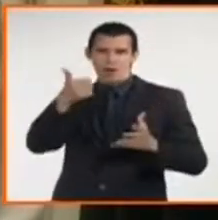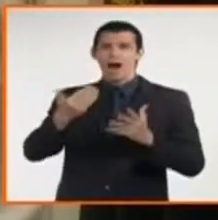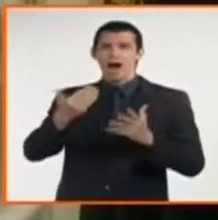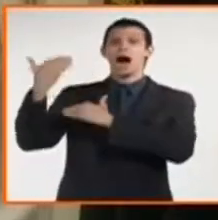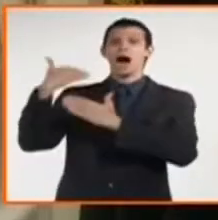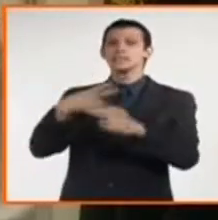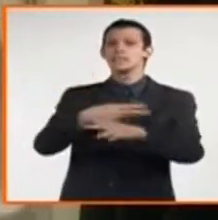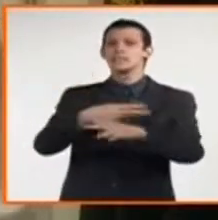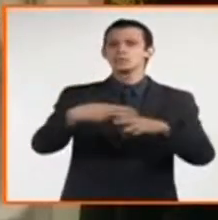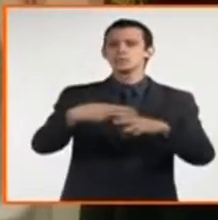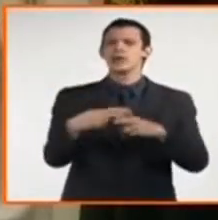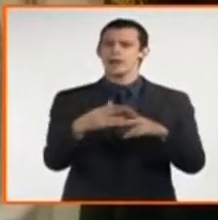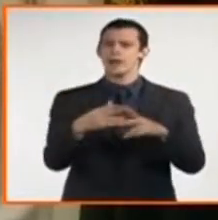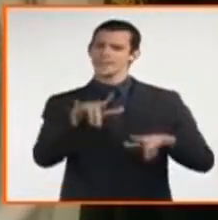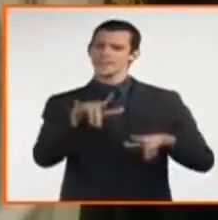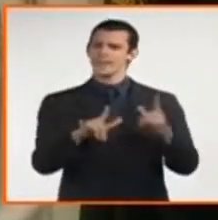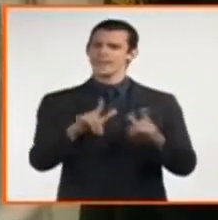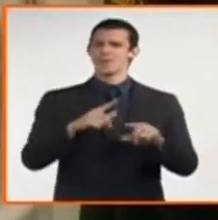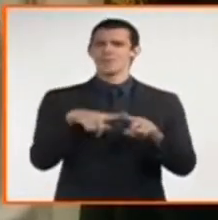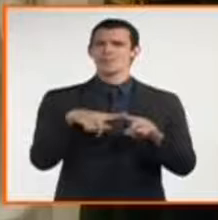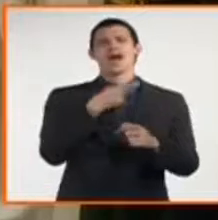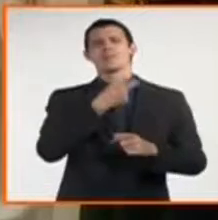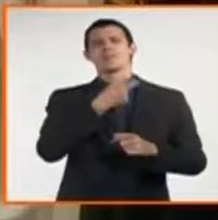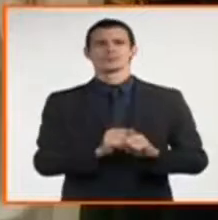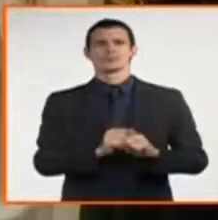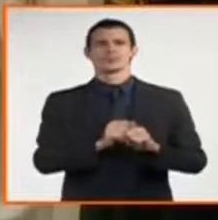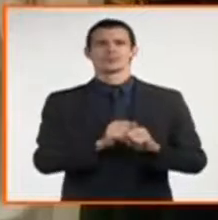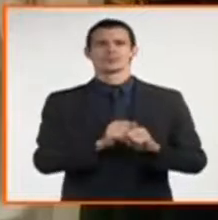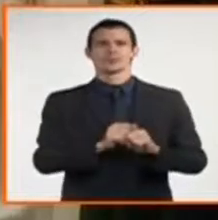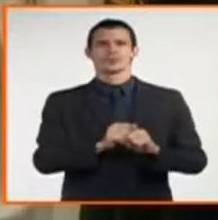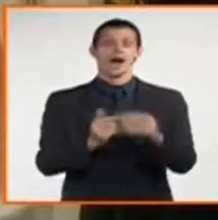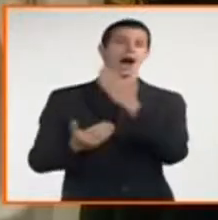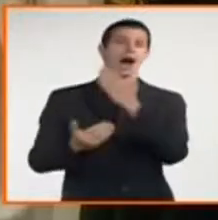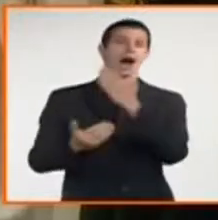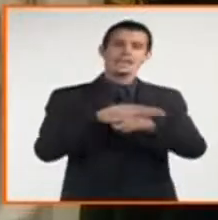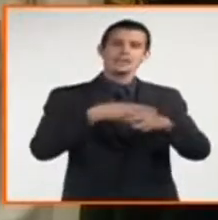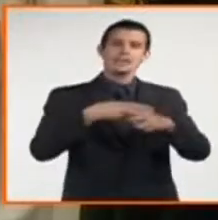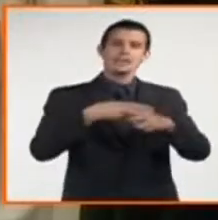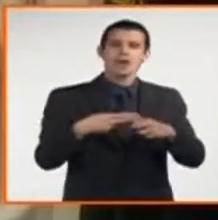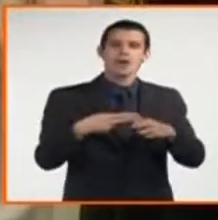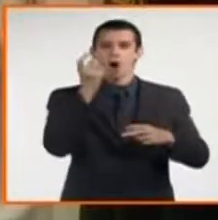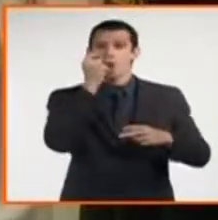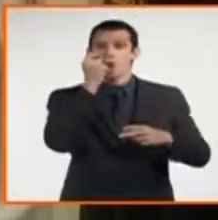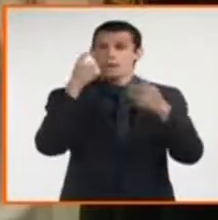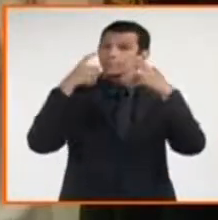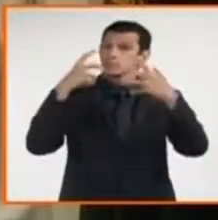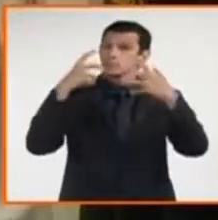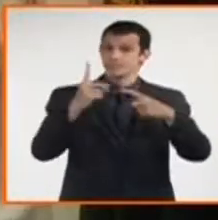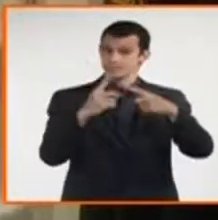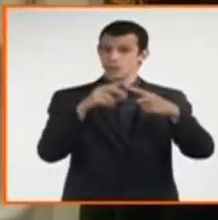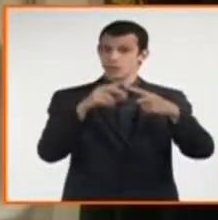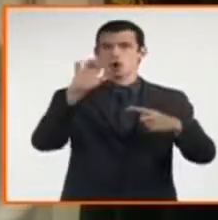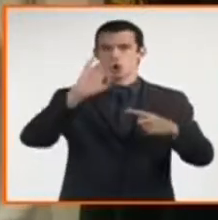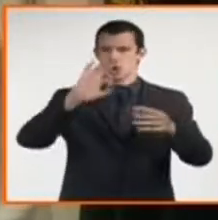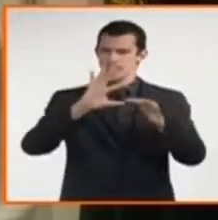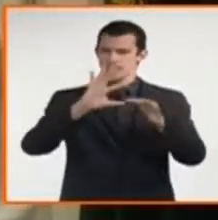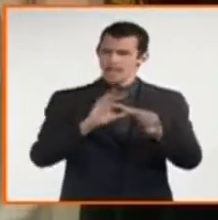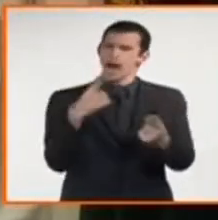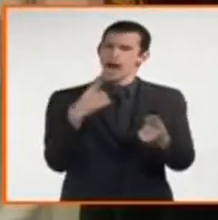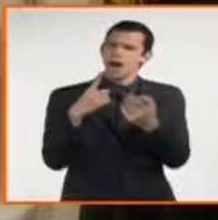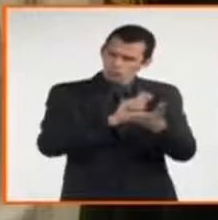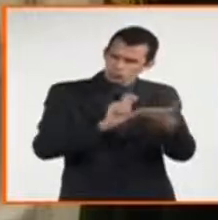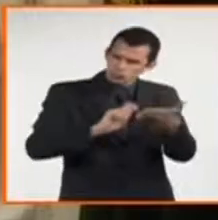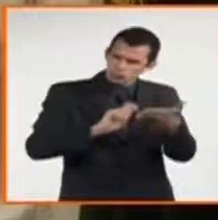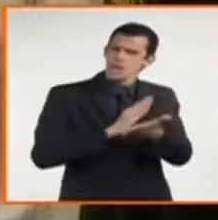mucho antes, historiadores como Emilio Roy y otros intelectuales destacados ya habían escrito libros